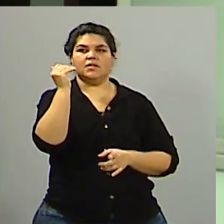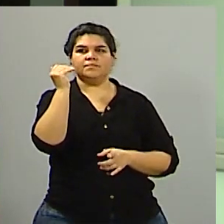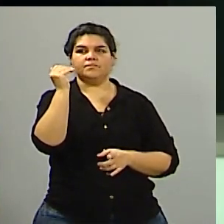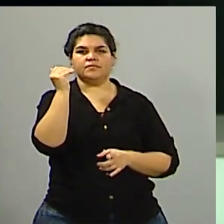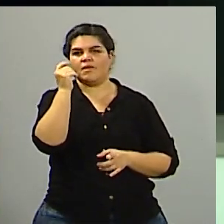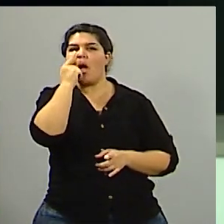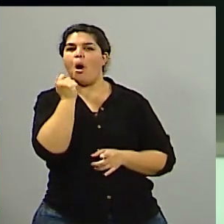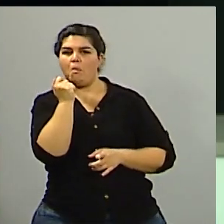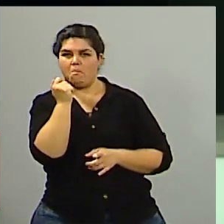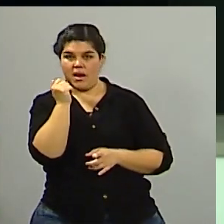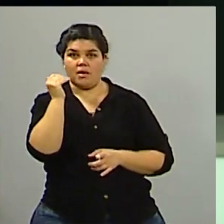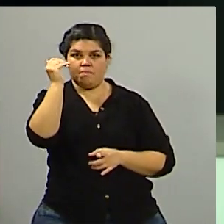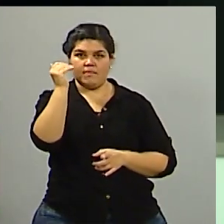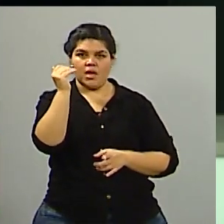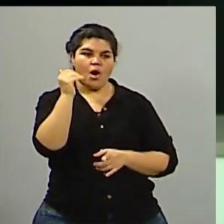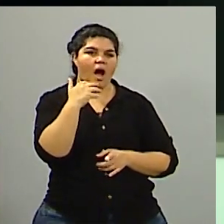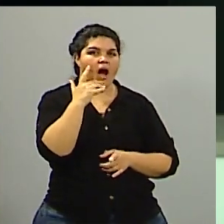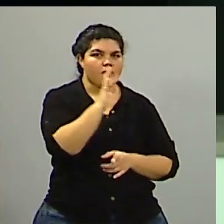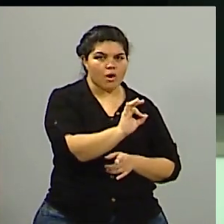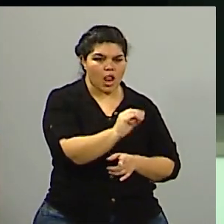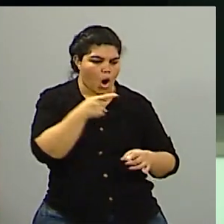personas mayores. Sí. ¿Por qué? Porque